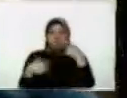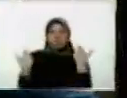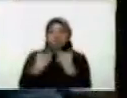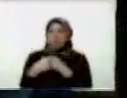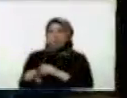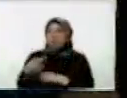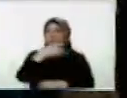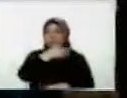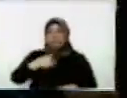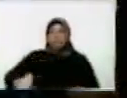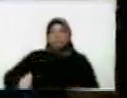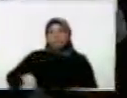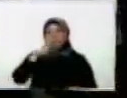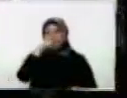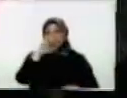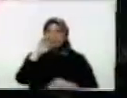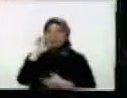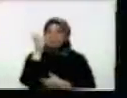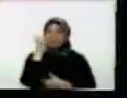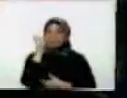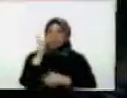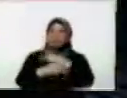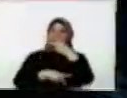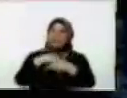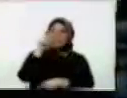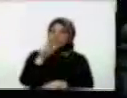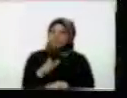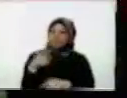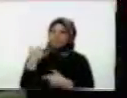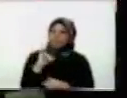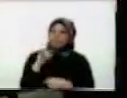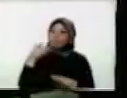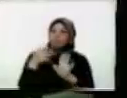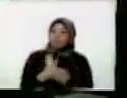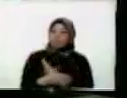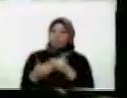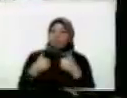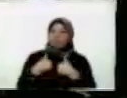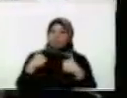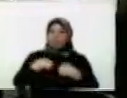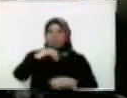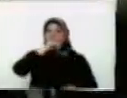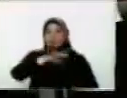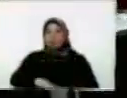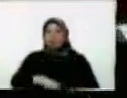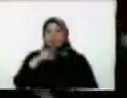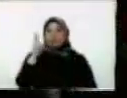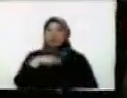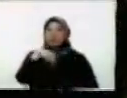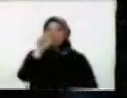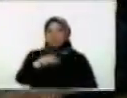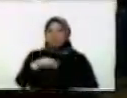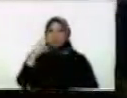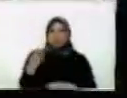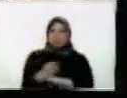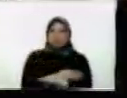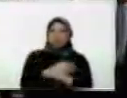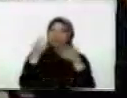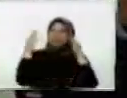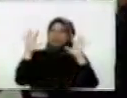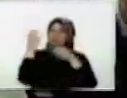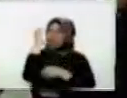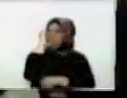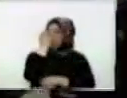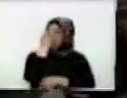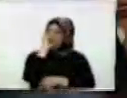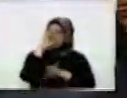payaso y títere a trastocar lo que tanta sangre ha costado a través de la historia, y no va a venir un payaso que se crea dueño del